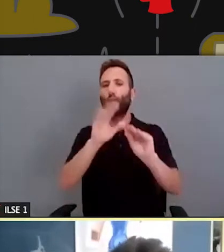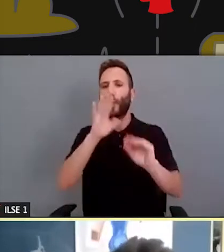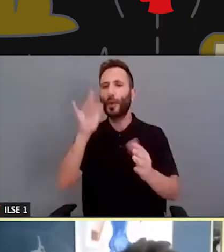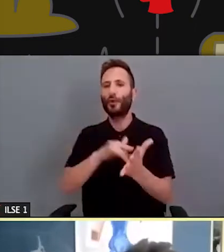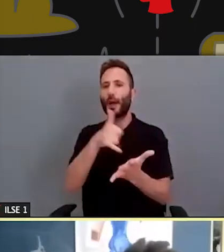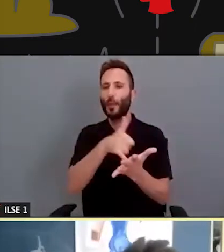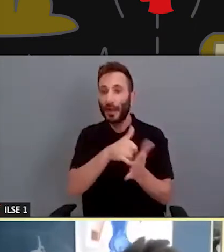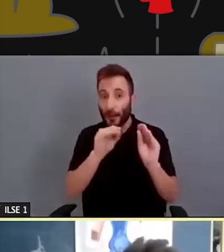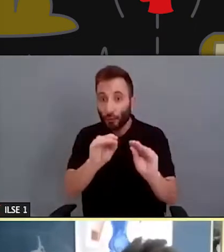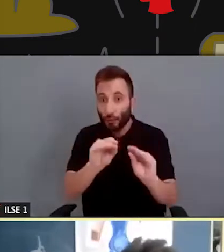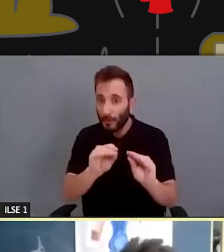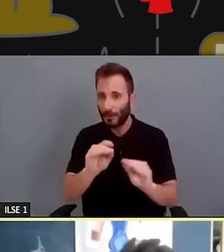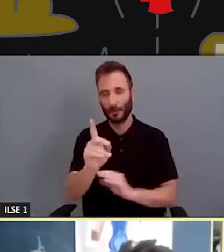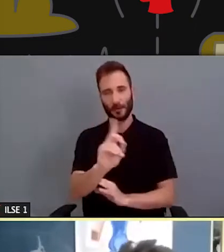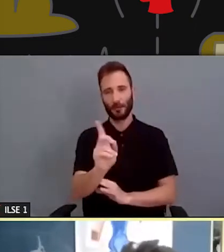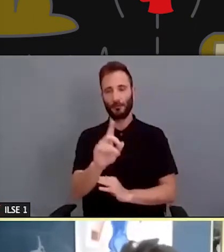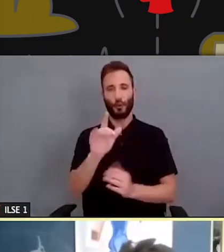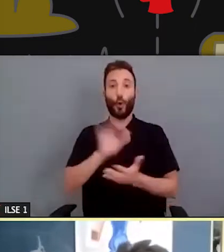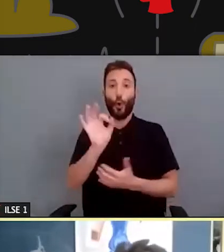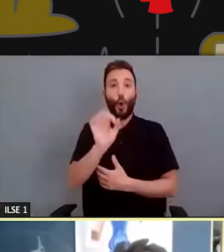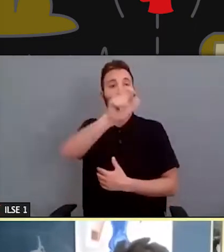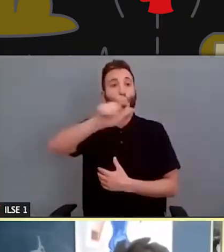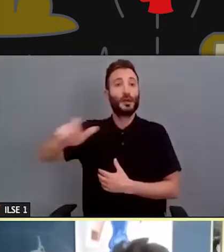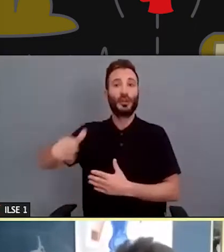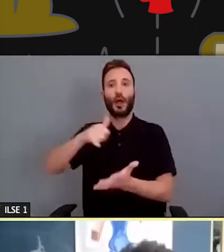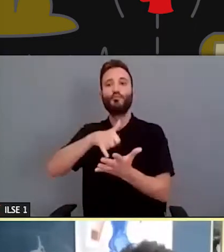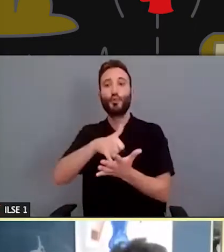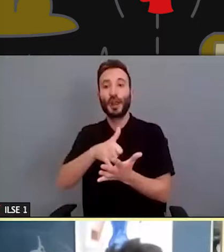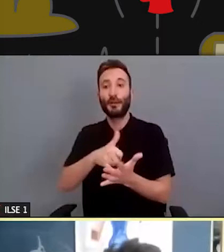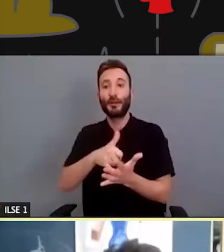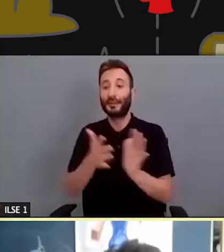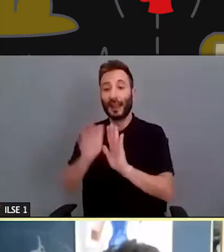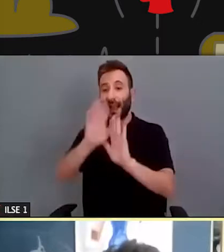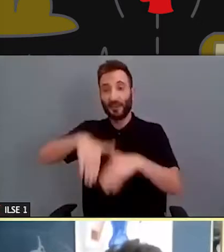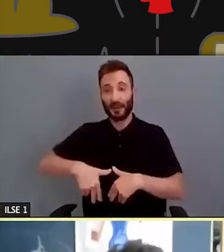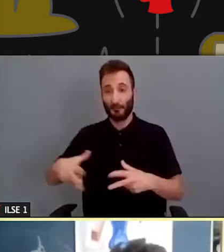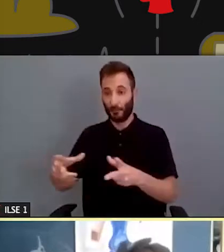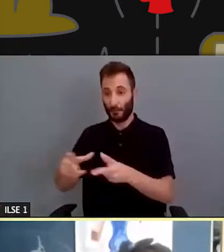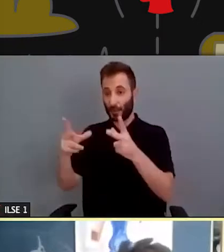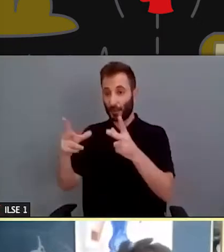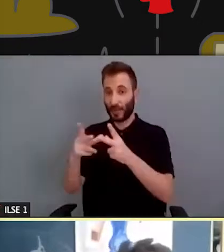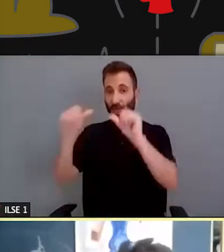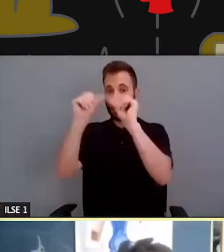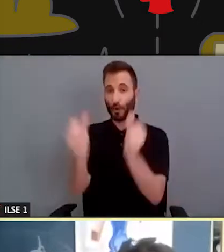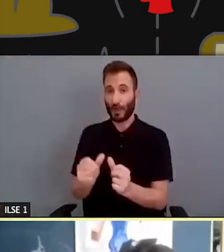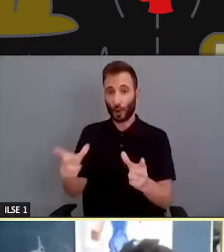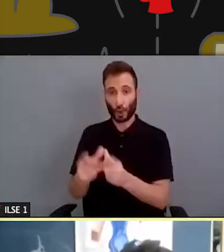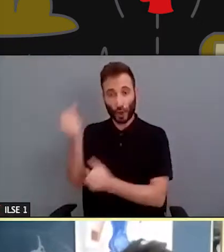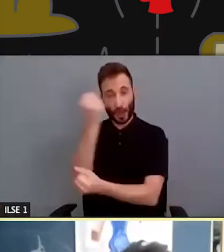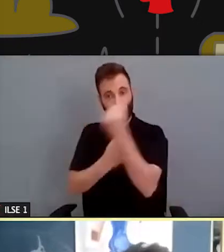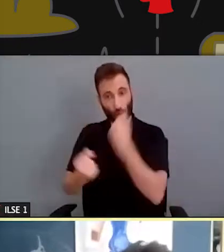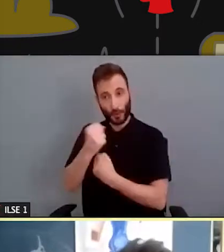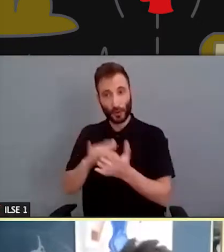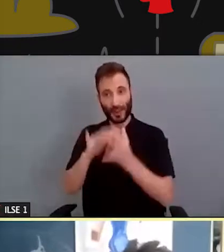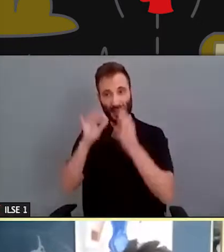hacer a este asunto si hay gente vulnerable? ¿O es la sociedad o el modelo socioeconómico que ha hecho a estas personas que estén siempre un